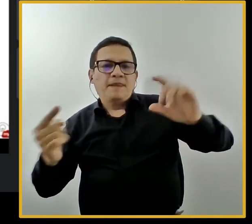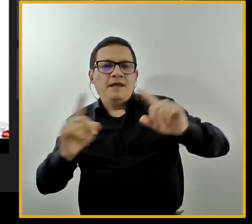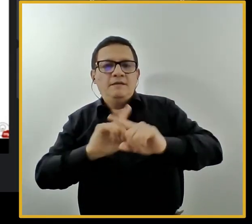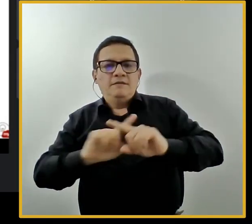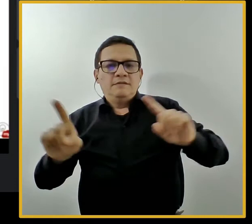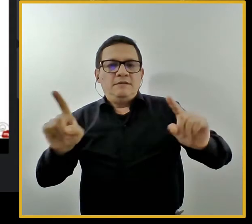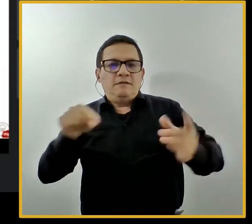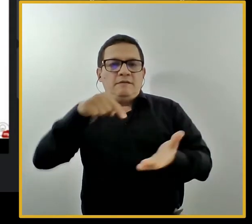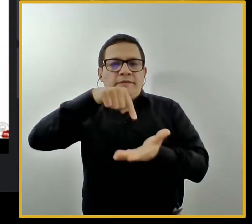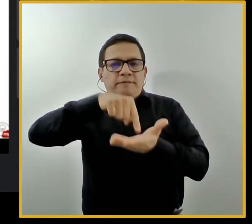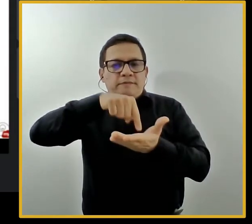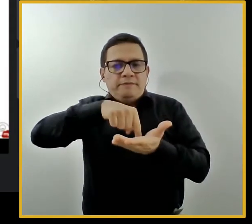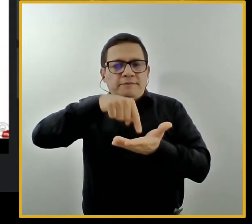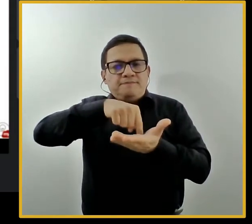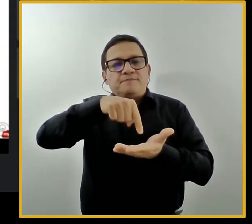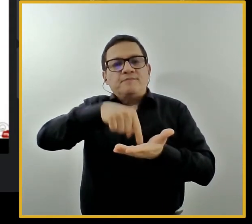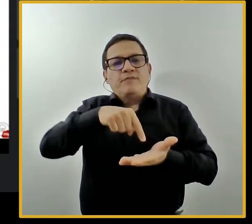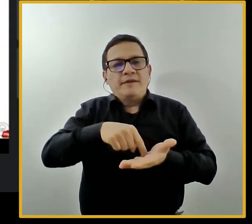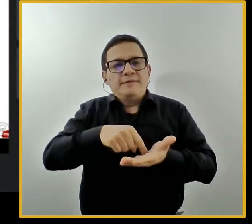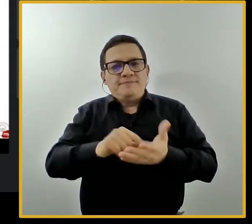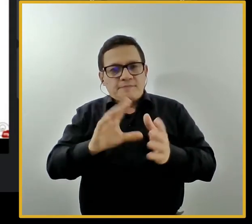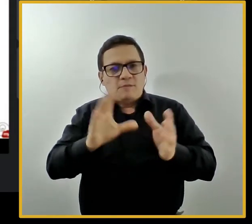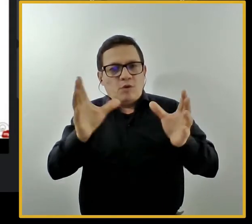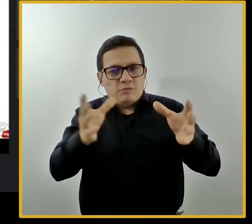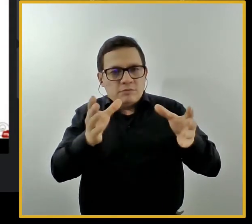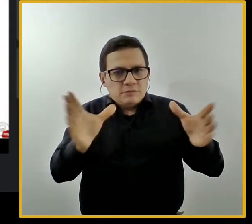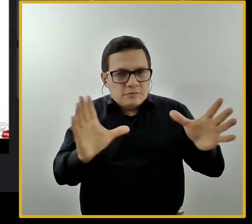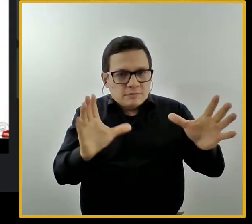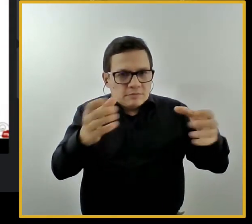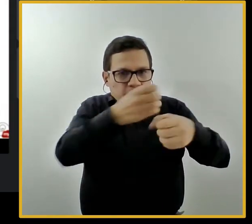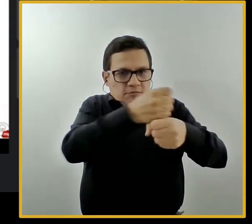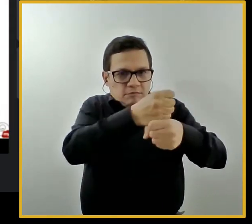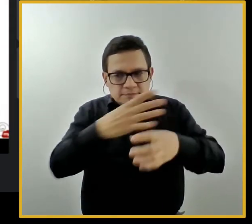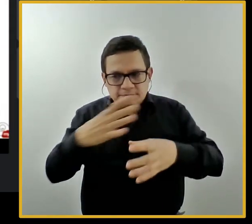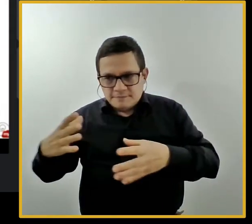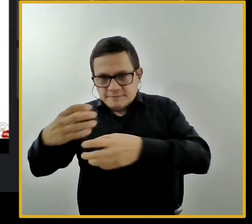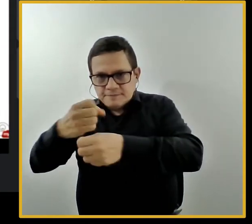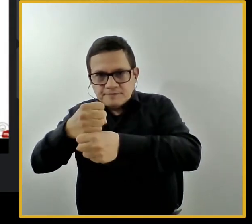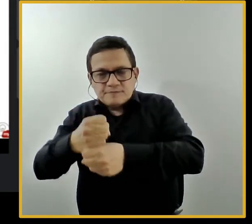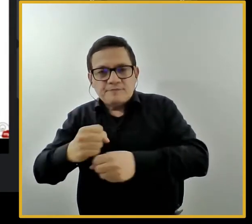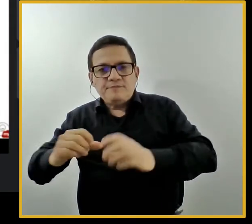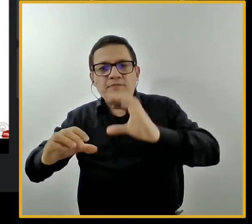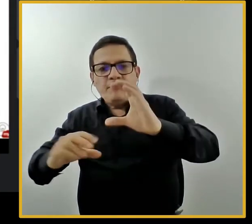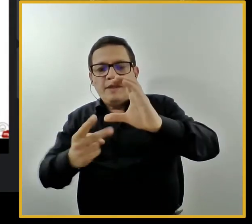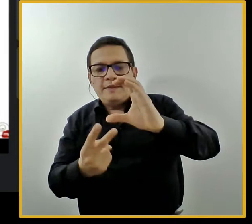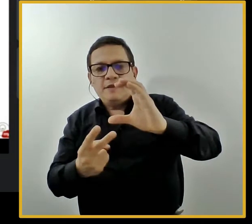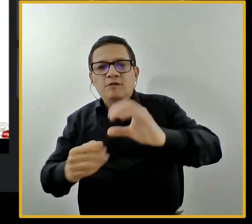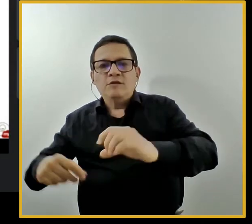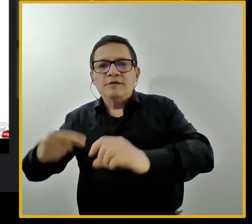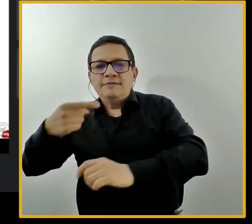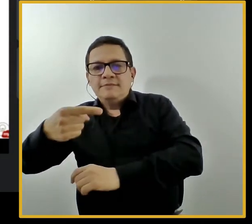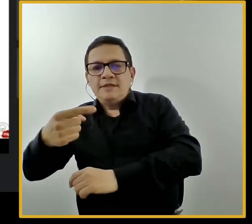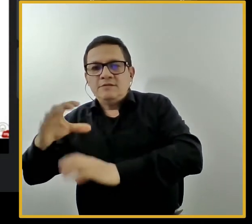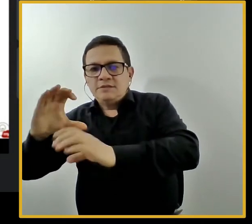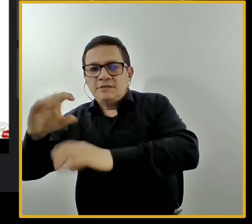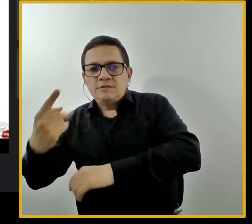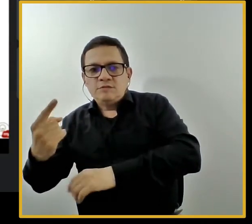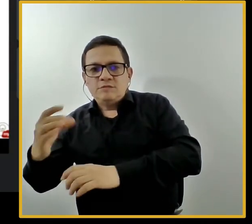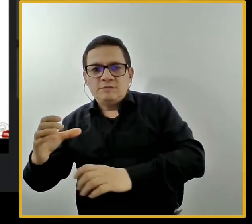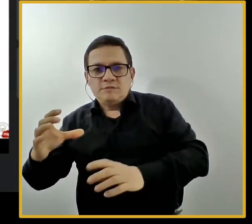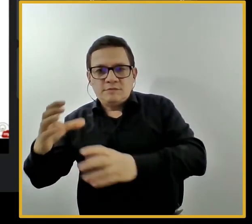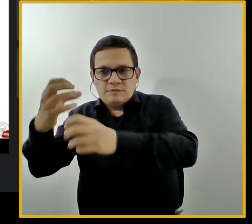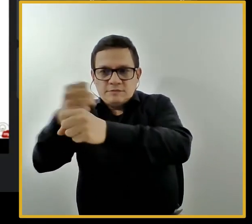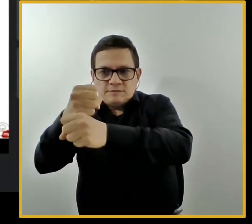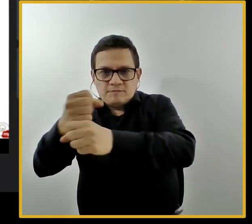yo puedo lograr agrupar, ¿cierto? Estas constantes yo las puedo lograr agrupar de